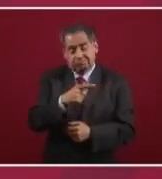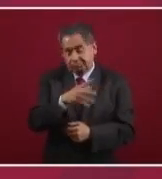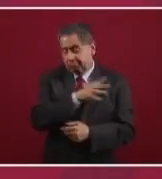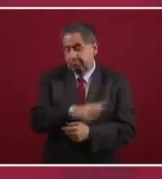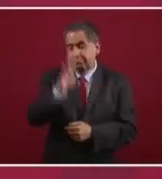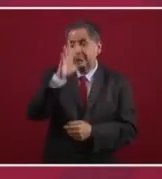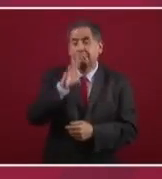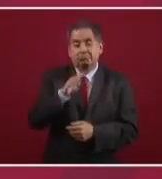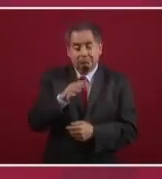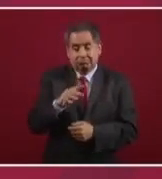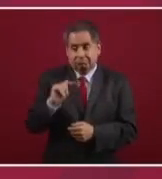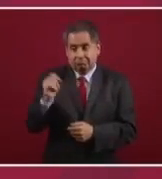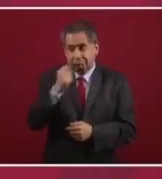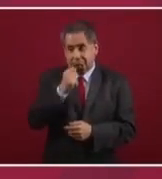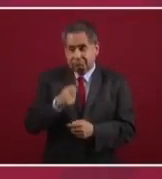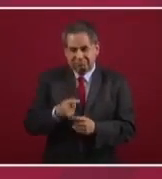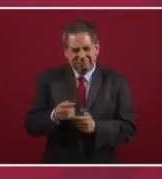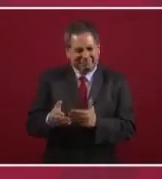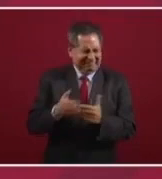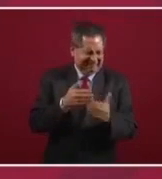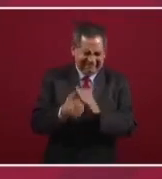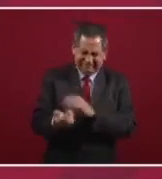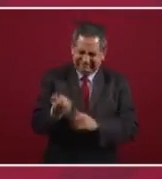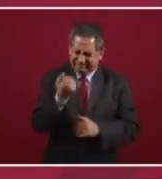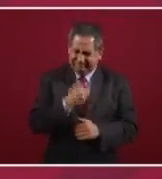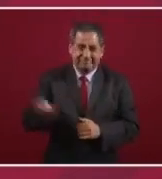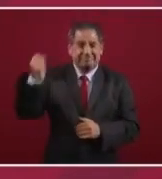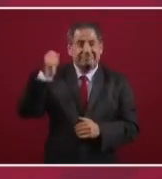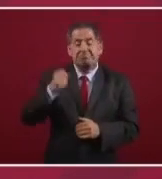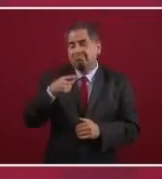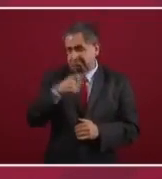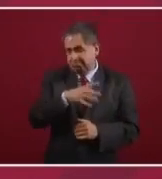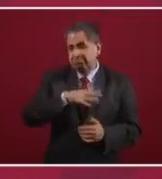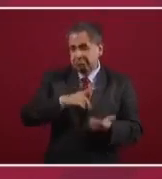asombrosa, de punta.